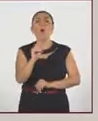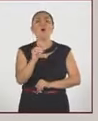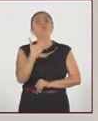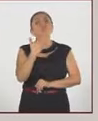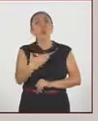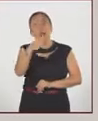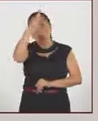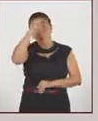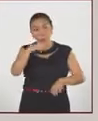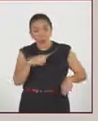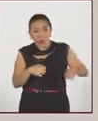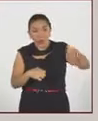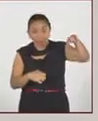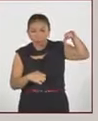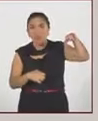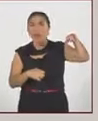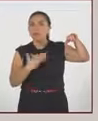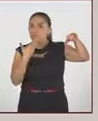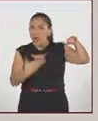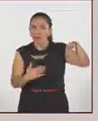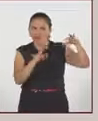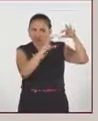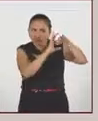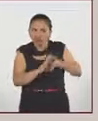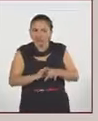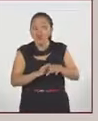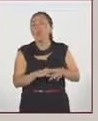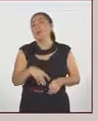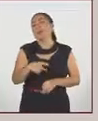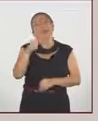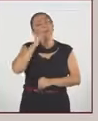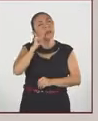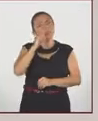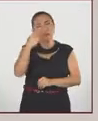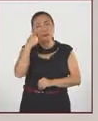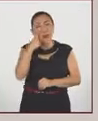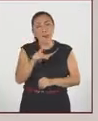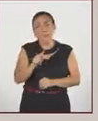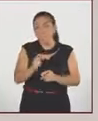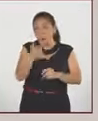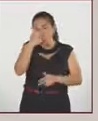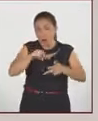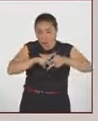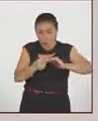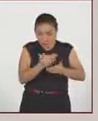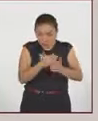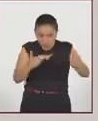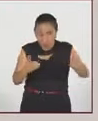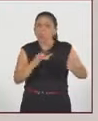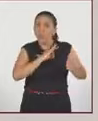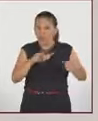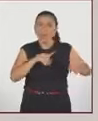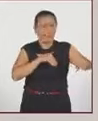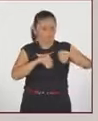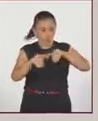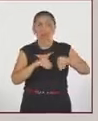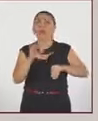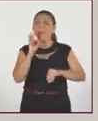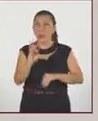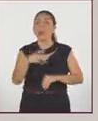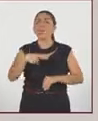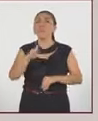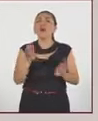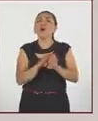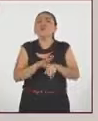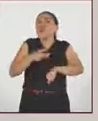la edad. Como les iba comentando, los primeros años, a pesar de que ya pueden coordinar muchos movimientos, estos tienden a ser más